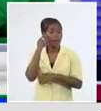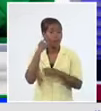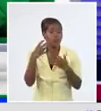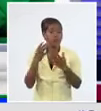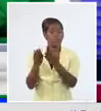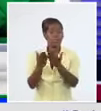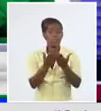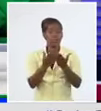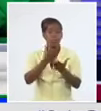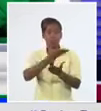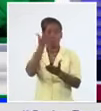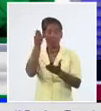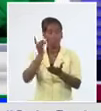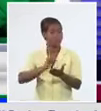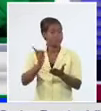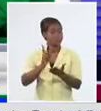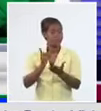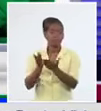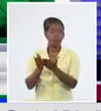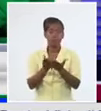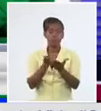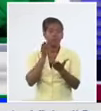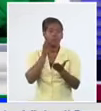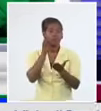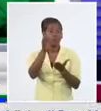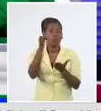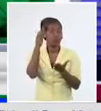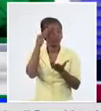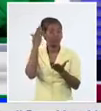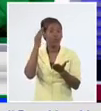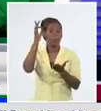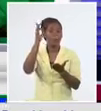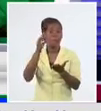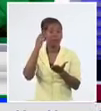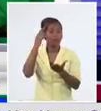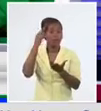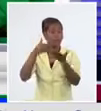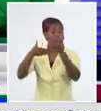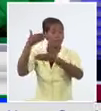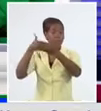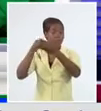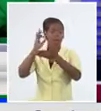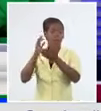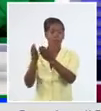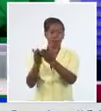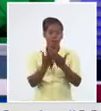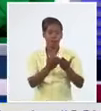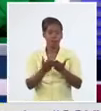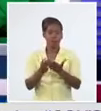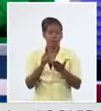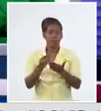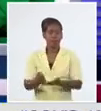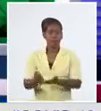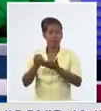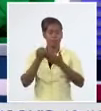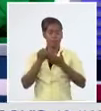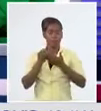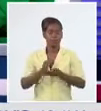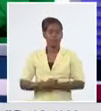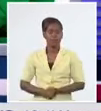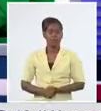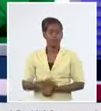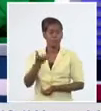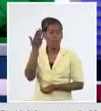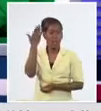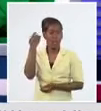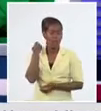vida. Y estábamos buscando antecedentes de otras pandemias, ¿no? Y recién leíamos la gripe española en